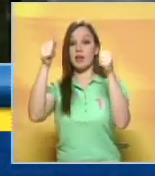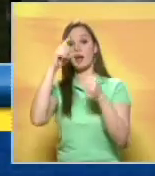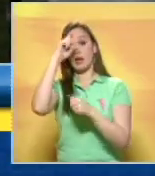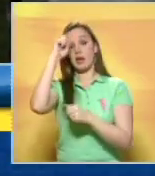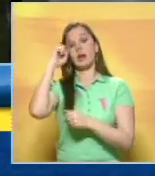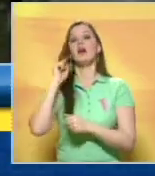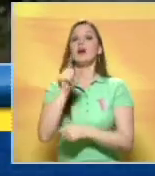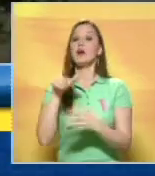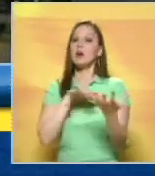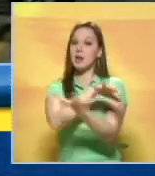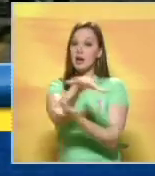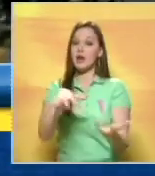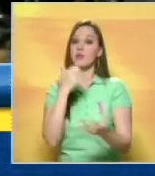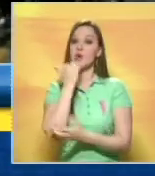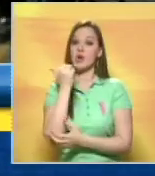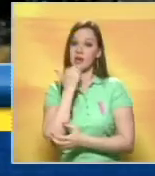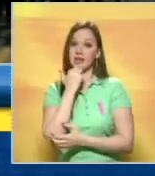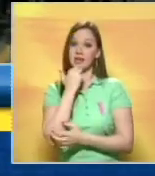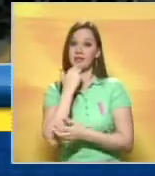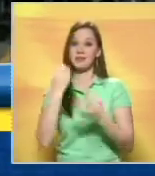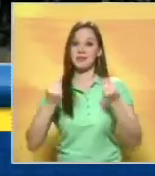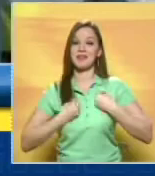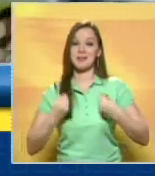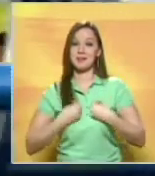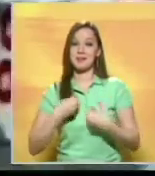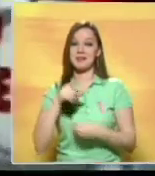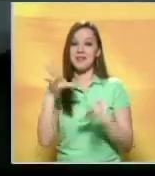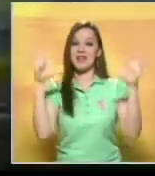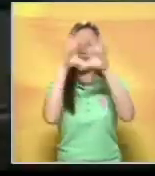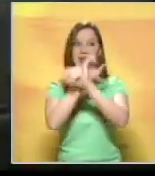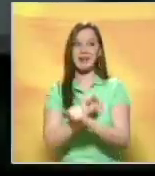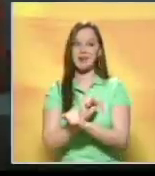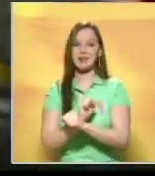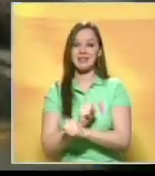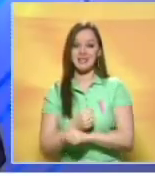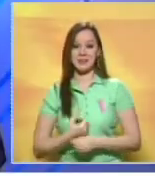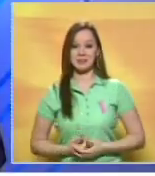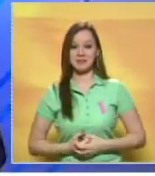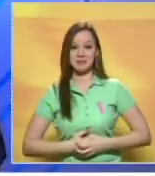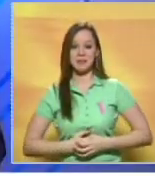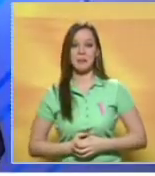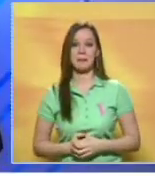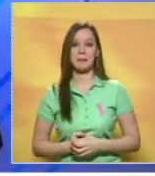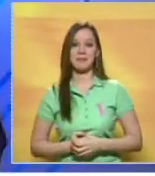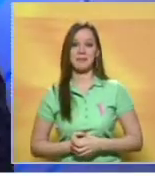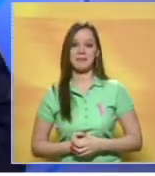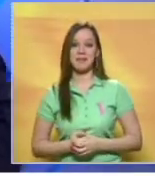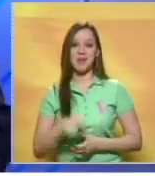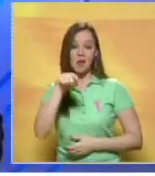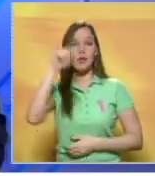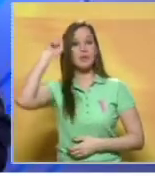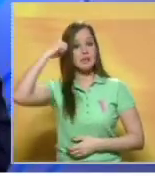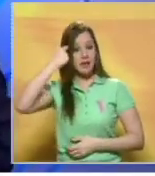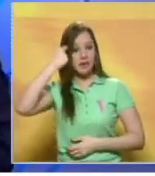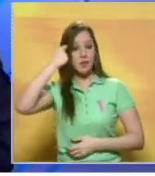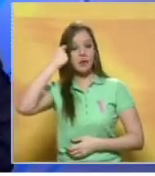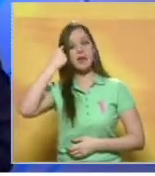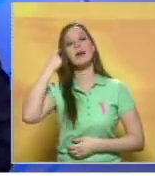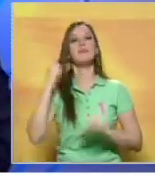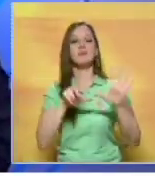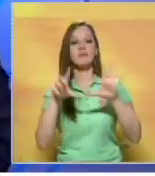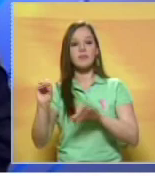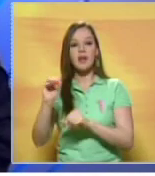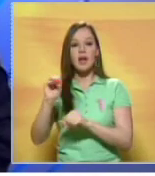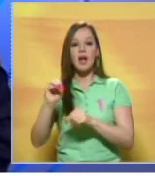las escenas de violencia que se vivieron en la zona desde que ocurrió el suceso. Hoy se conmemora el centenario del Canal